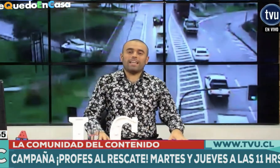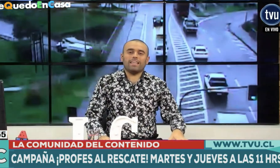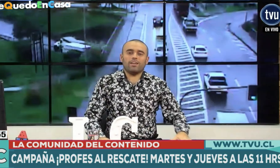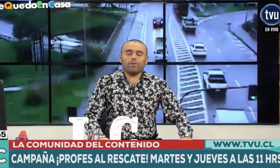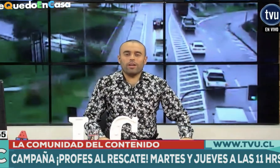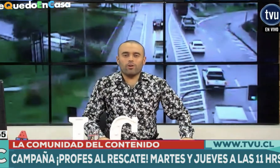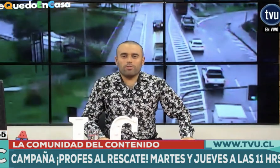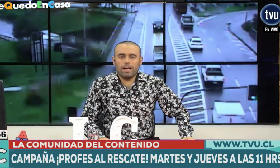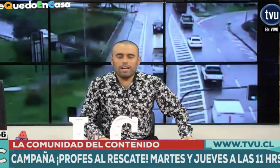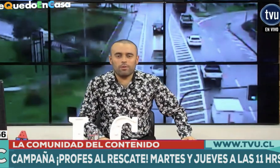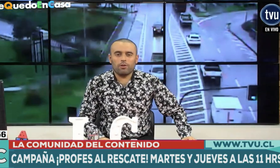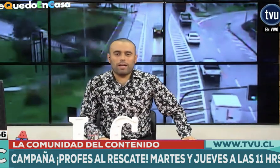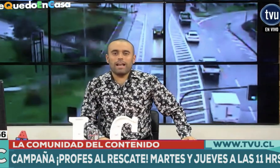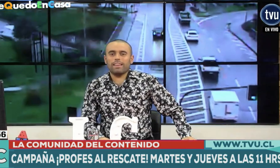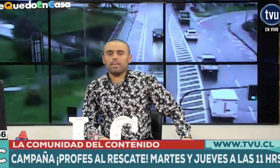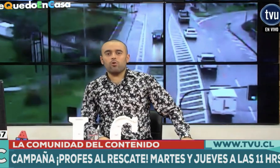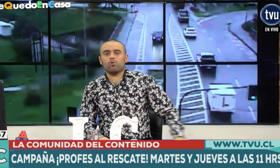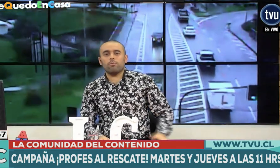Profesal Rescate lo pueden encontrar en nuestro canal de YouTube.